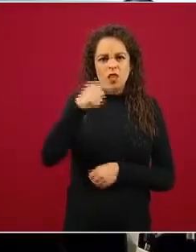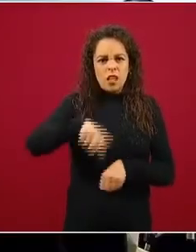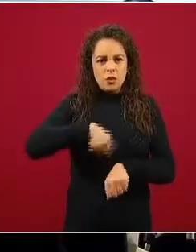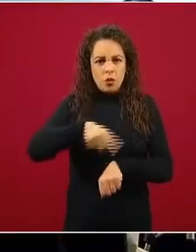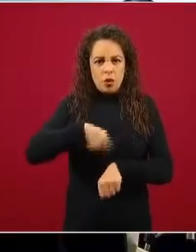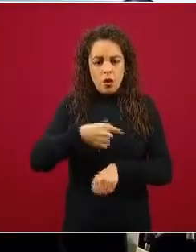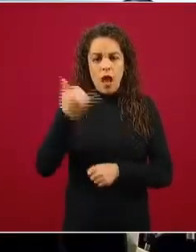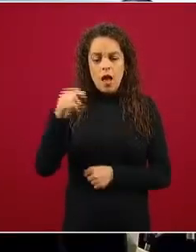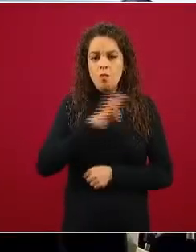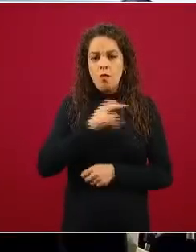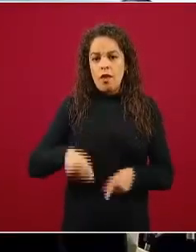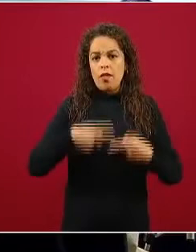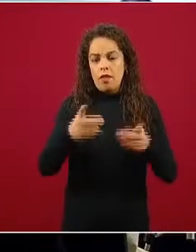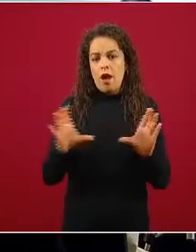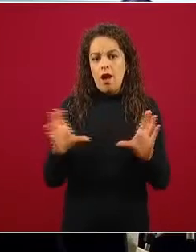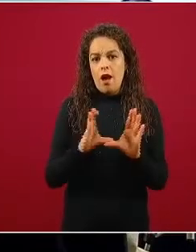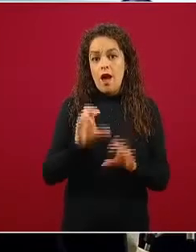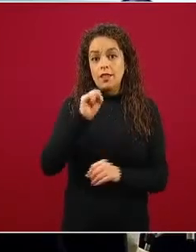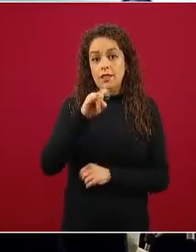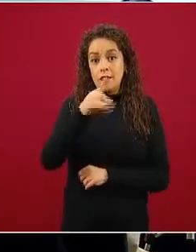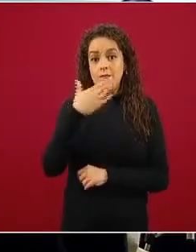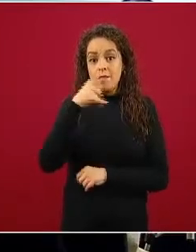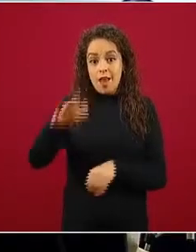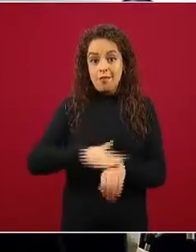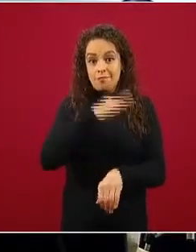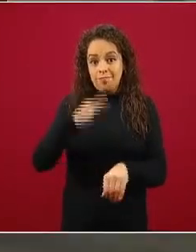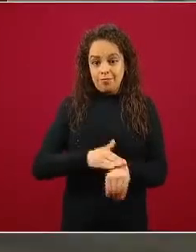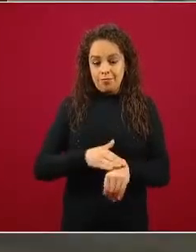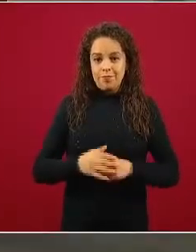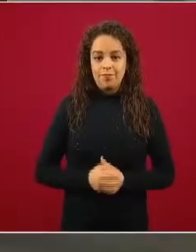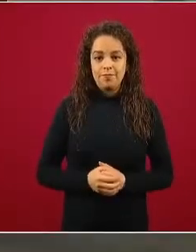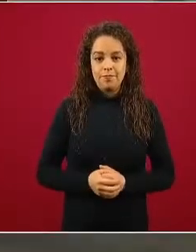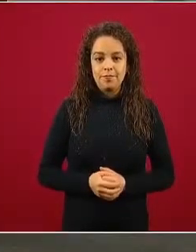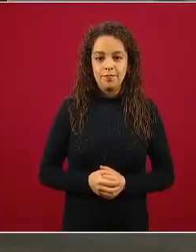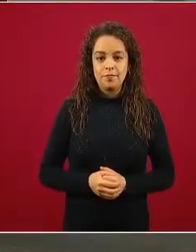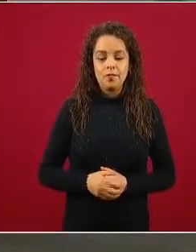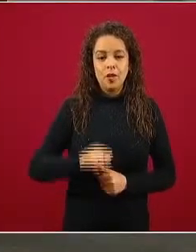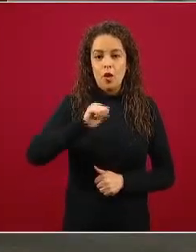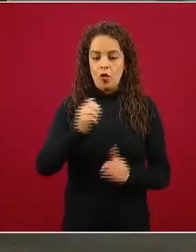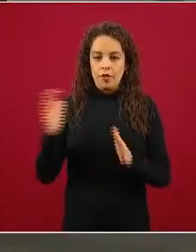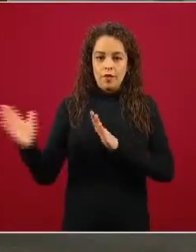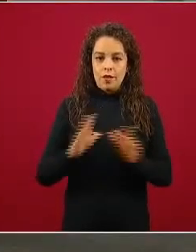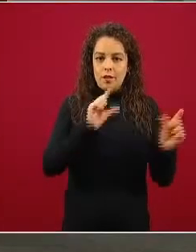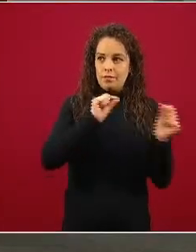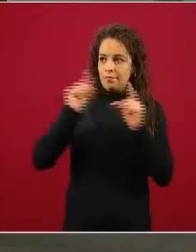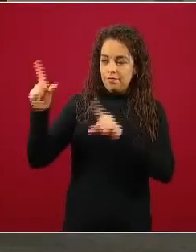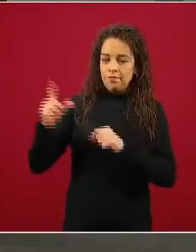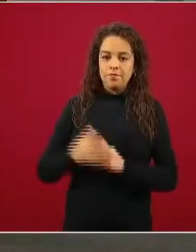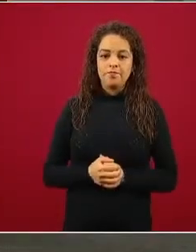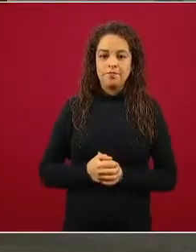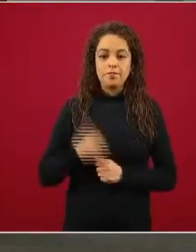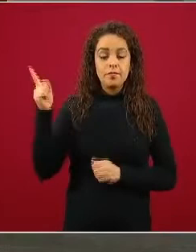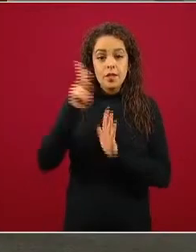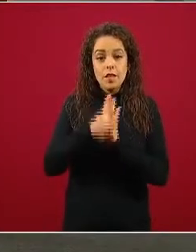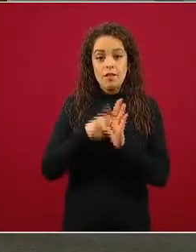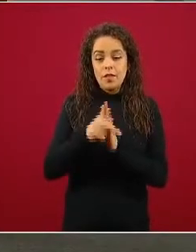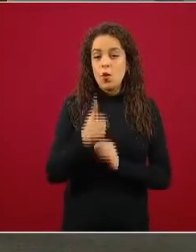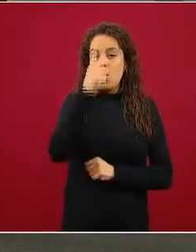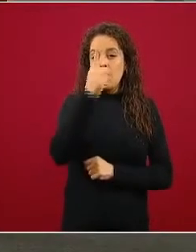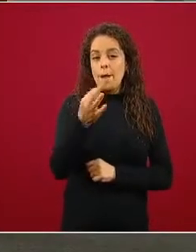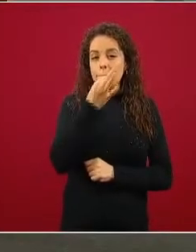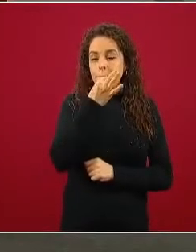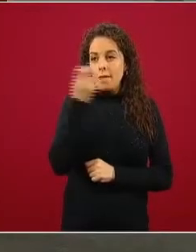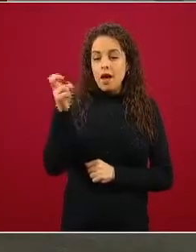para quienes lo aprueban. Vale mucho la pena hacerlos. La siguiente. Y finalmente tenemos un video de 1 minuto que creo que